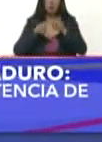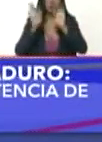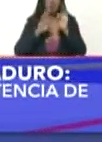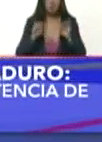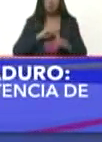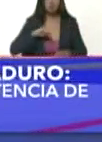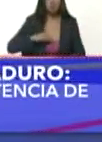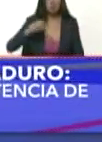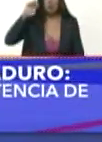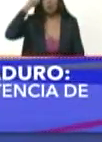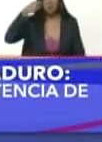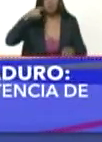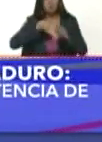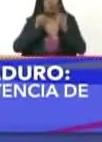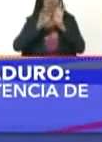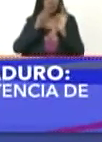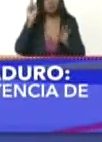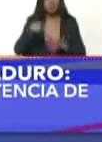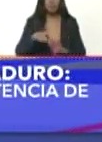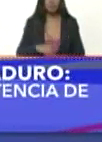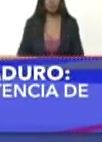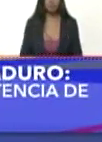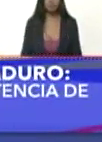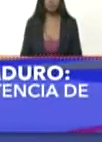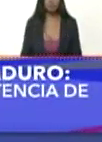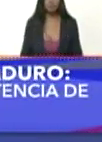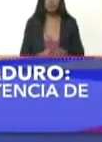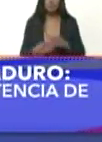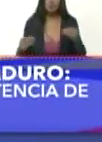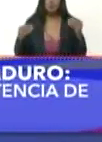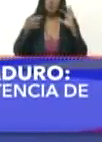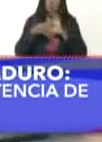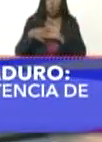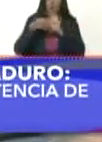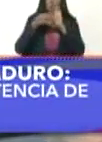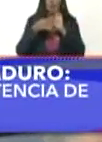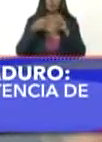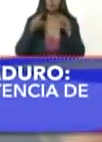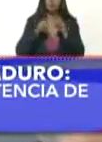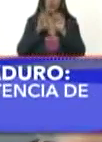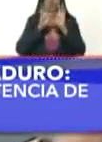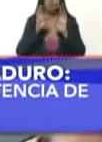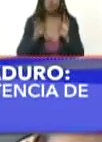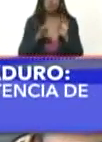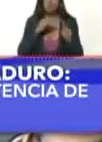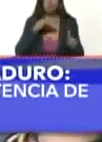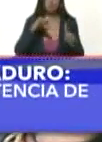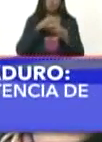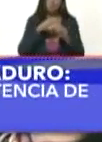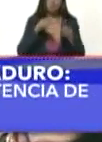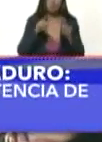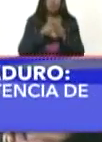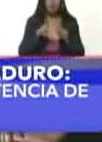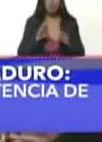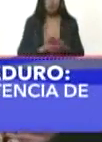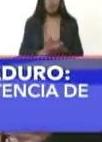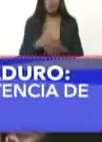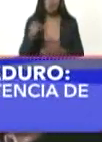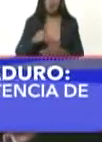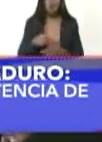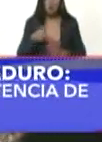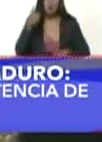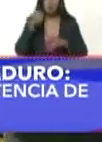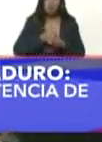que recordar que todos los lazos de dominación, de